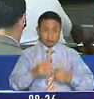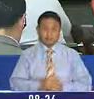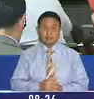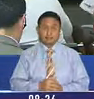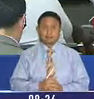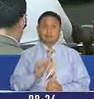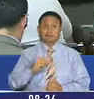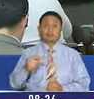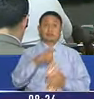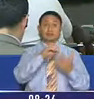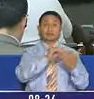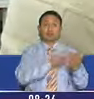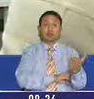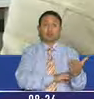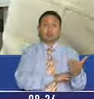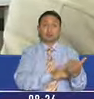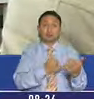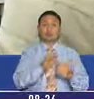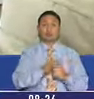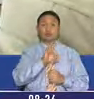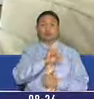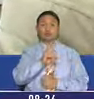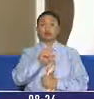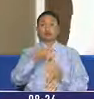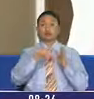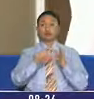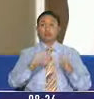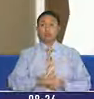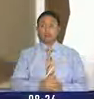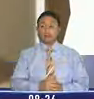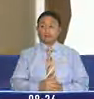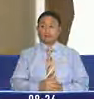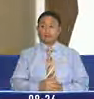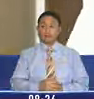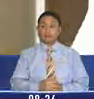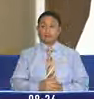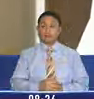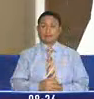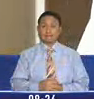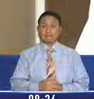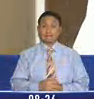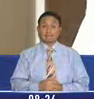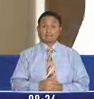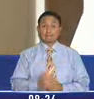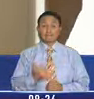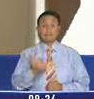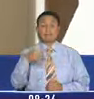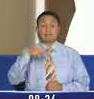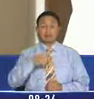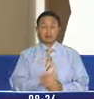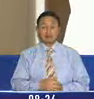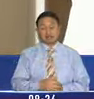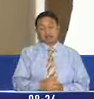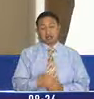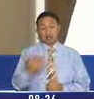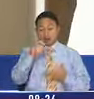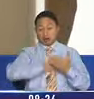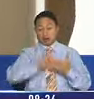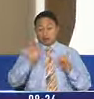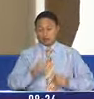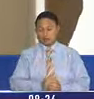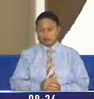son parte del proyecto que tiene 91 artículos. Pero no podemos ser tampoco irresponsables y aprobar algo que todavía